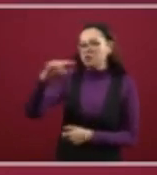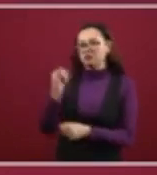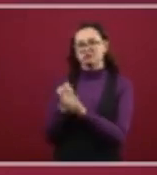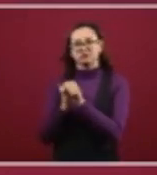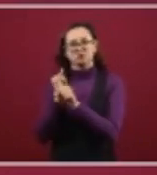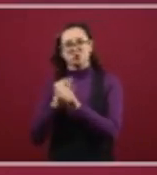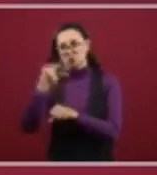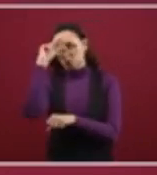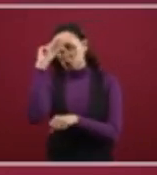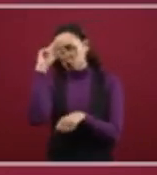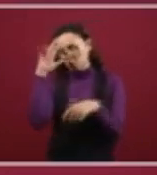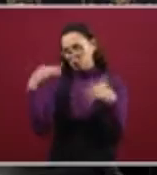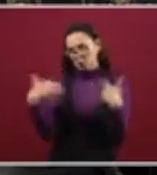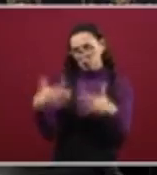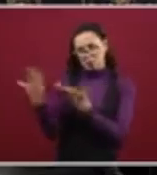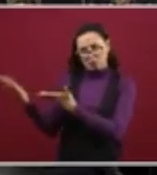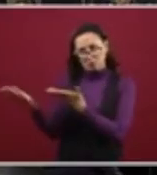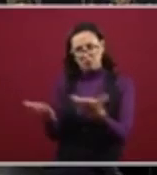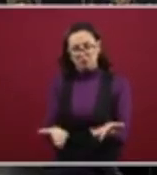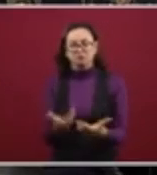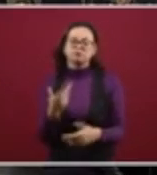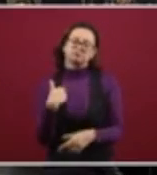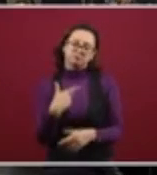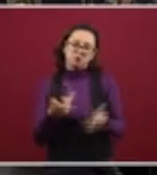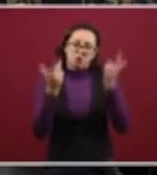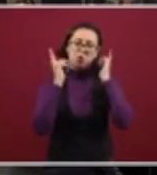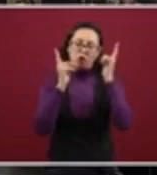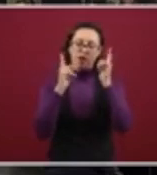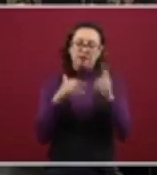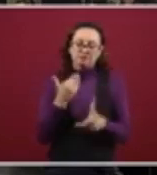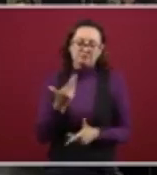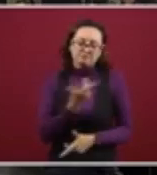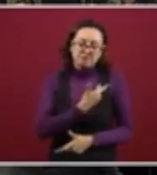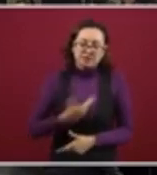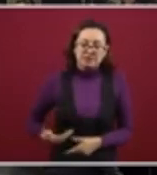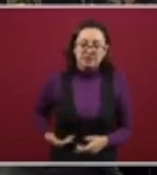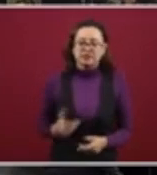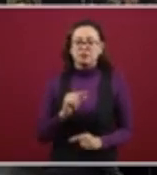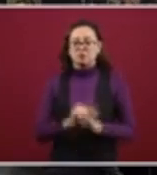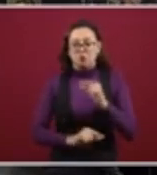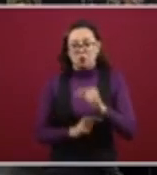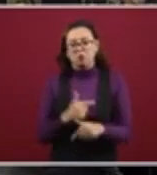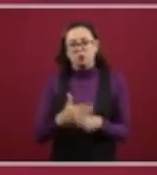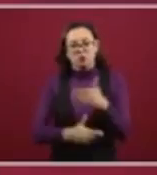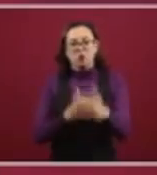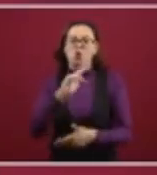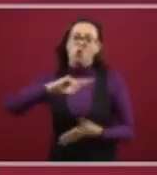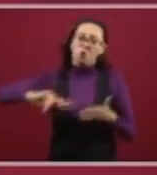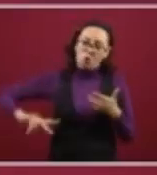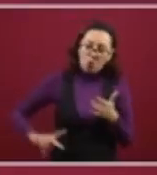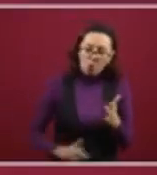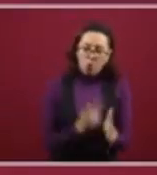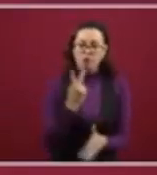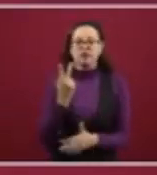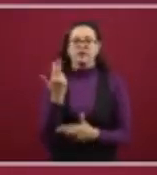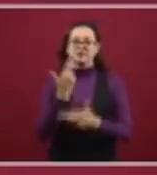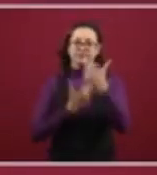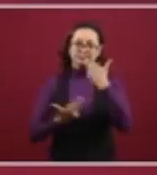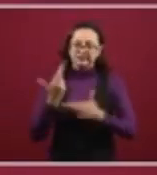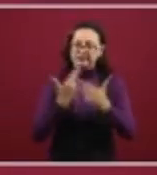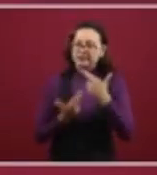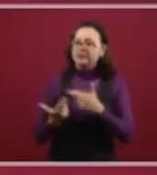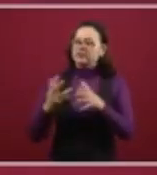ese comentario. Y la instrucción del señor presidente es que vayamos desarrollando esta agricultura con estos pilares